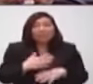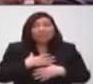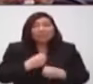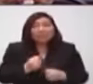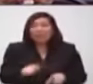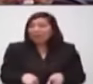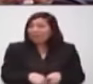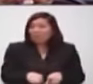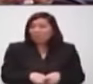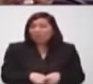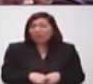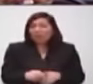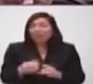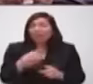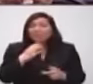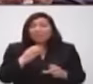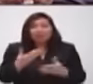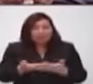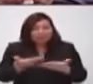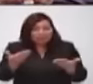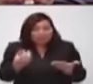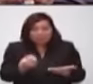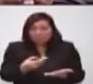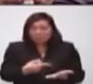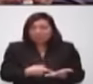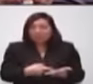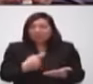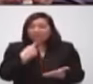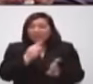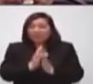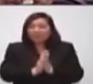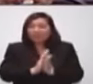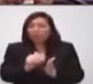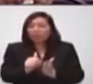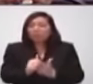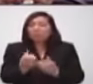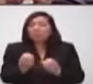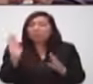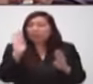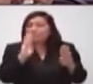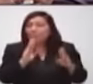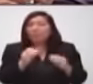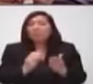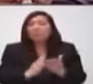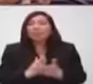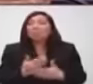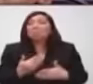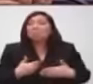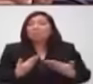Pero de la misma manera, este tipo de comunicados deja mucho que desear y sobre todo deja mucha preocupación, porque de por medio